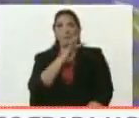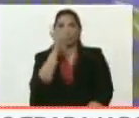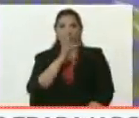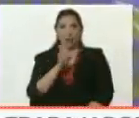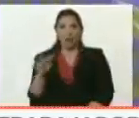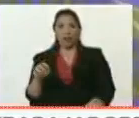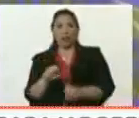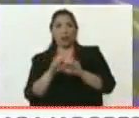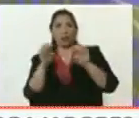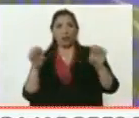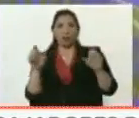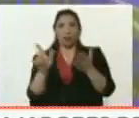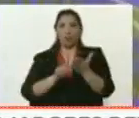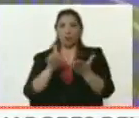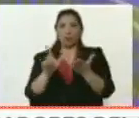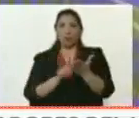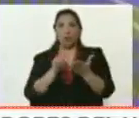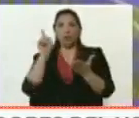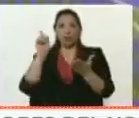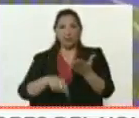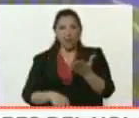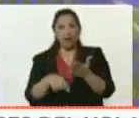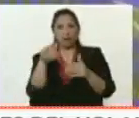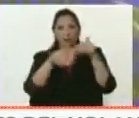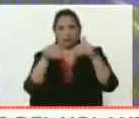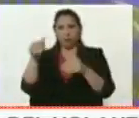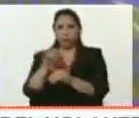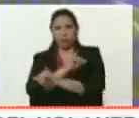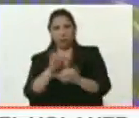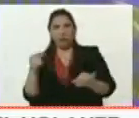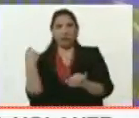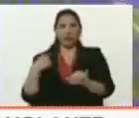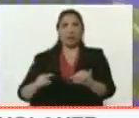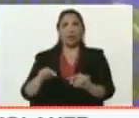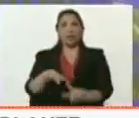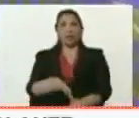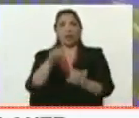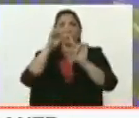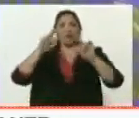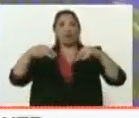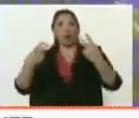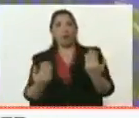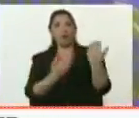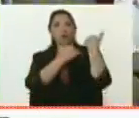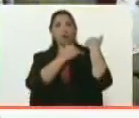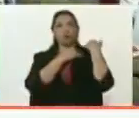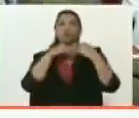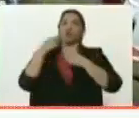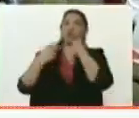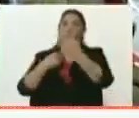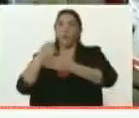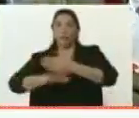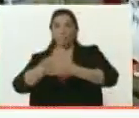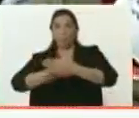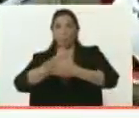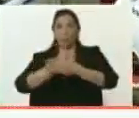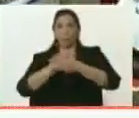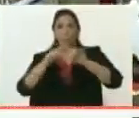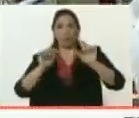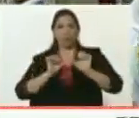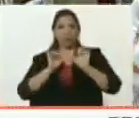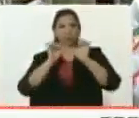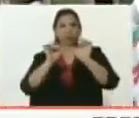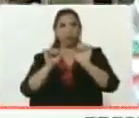Educación Media, que tuvieron su elección y que ya tienen nuevos representantes para la lucha, para continuar